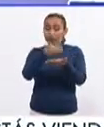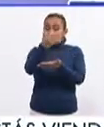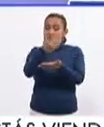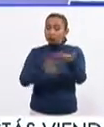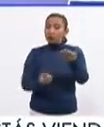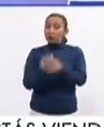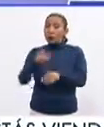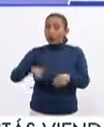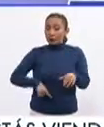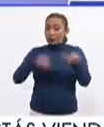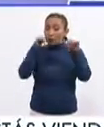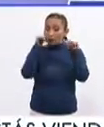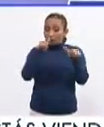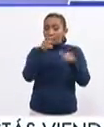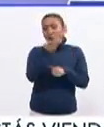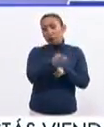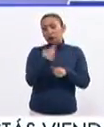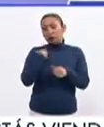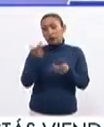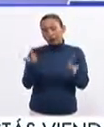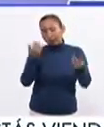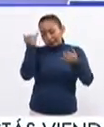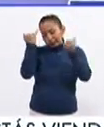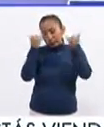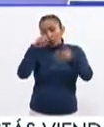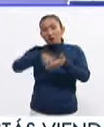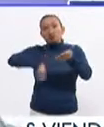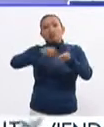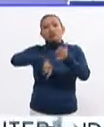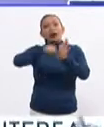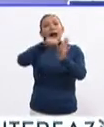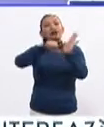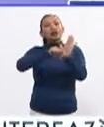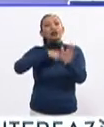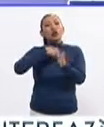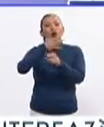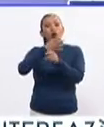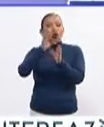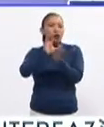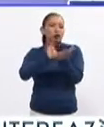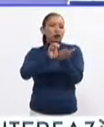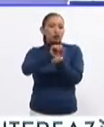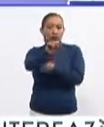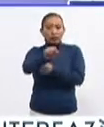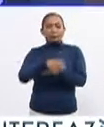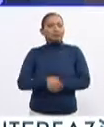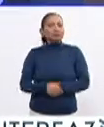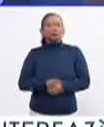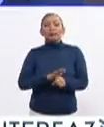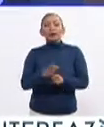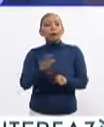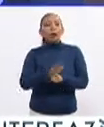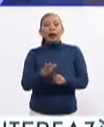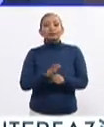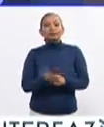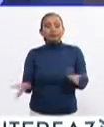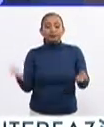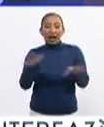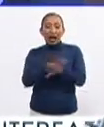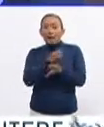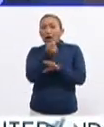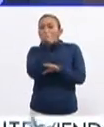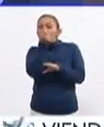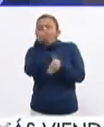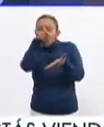del nuevo gobierno y para ello se planteó una reforma al artículo 3º constitucional. Se trata de cambiar